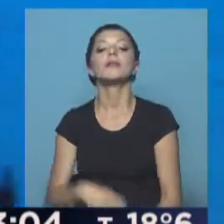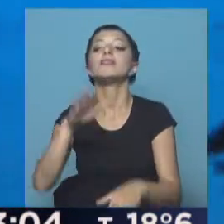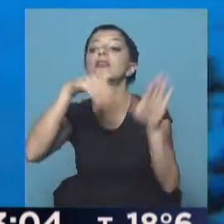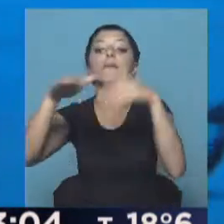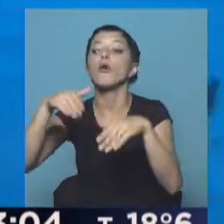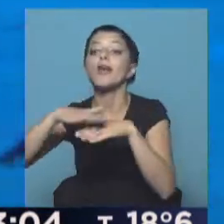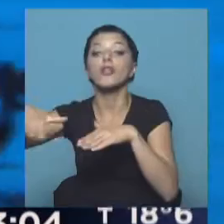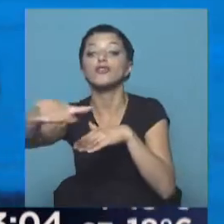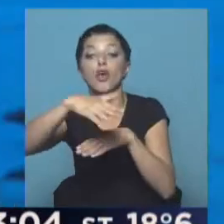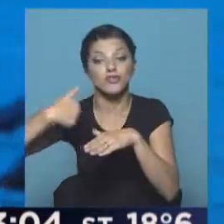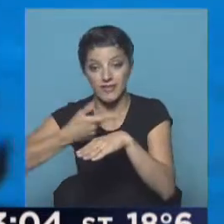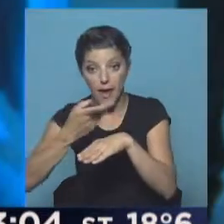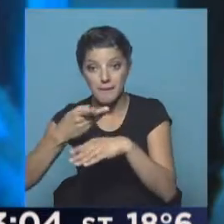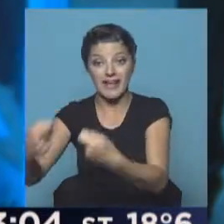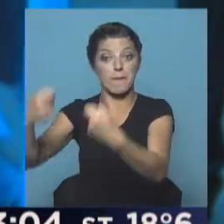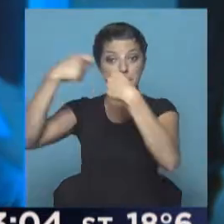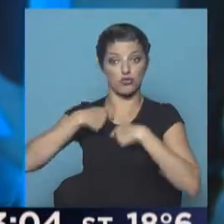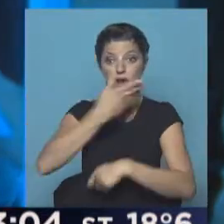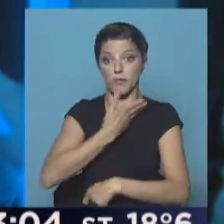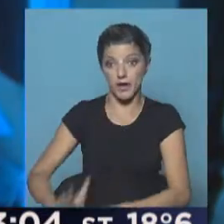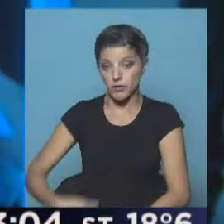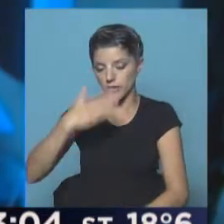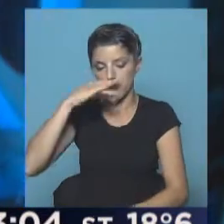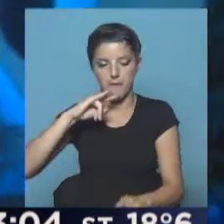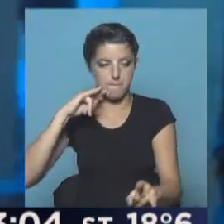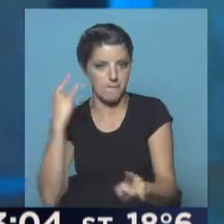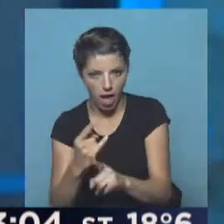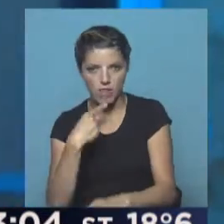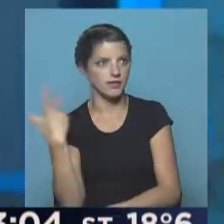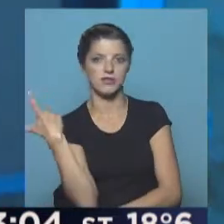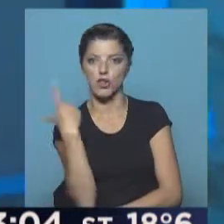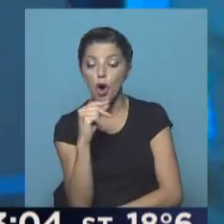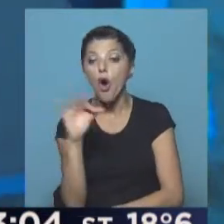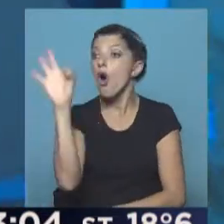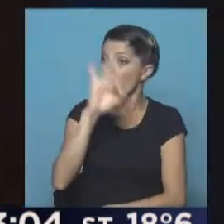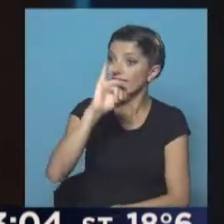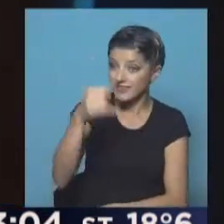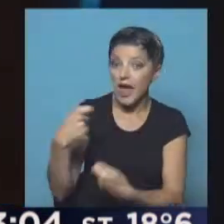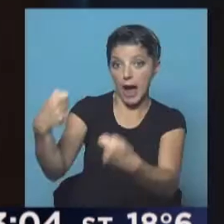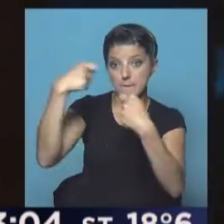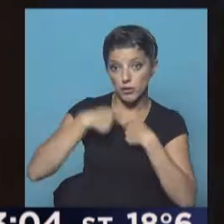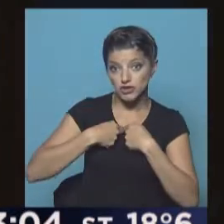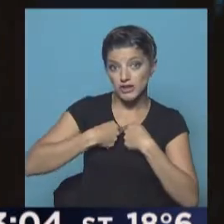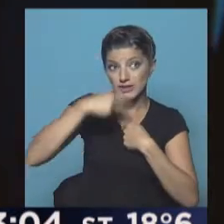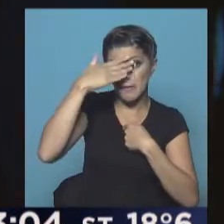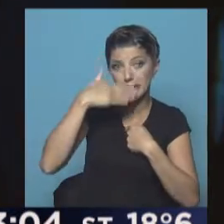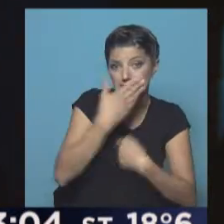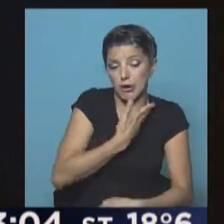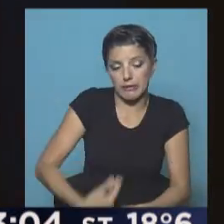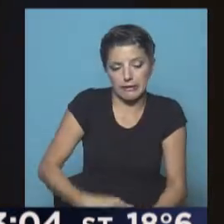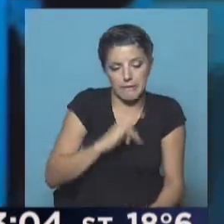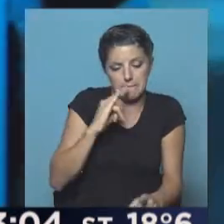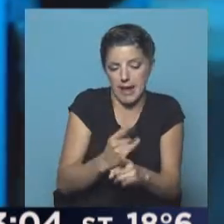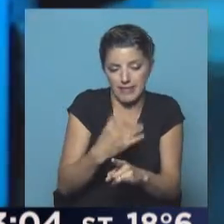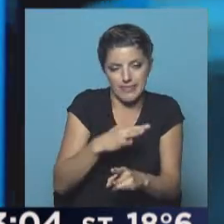supuestamente para apoyar a un gobierno, pero que terminan saliendo mal, o referéndums que salen bien, pero que igual el gobierno tiene que tomar otra decisión, como en el caso de